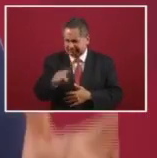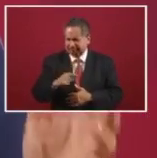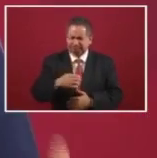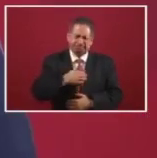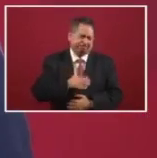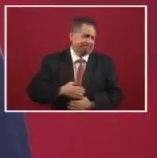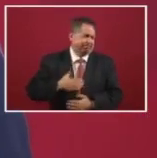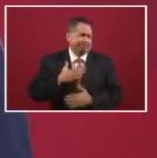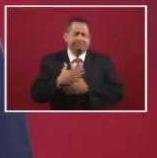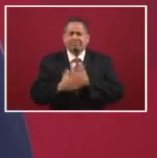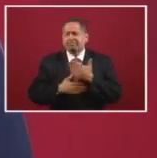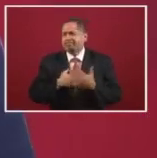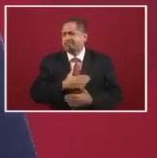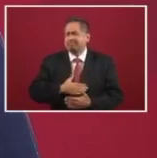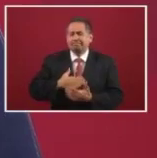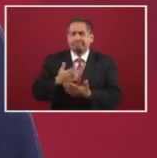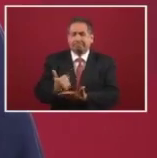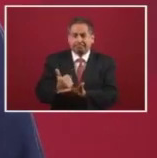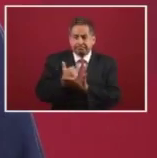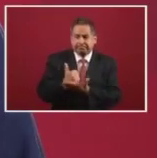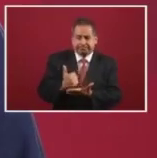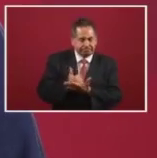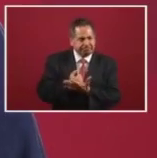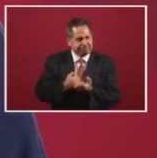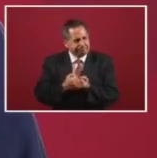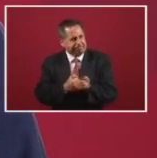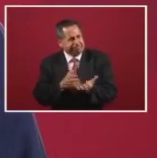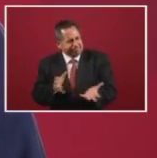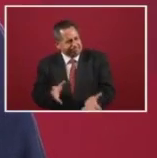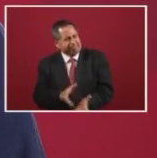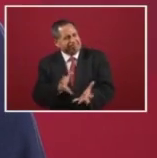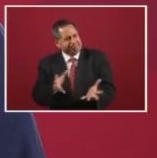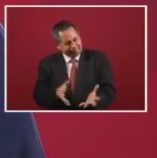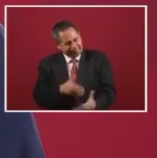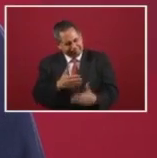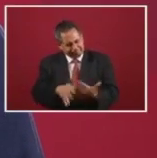y que me están ayudando a empujar